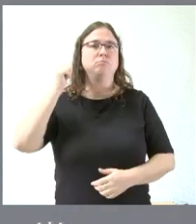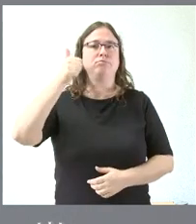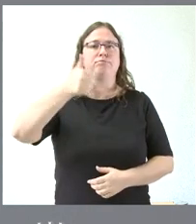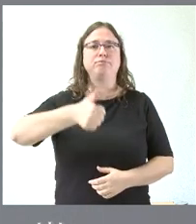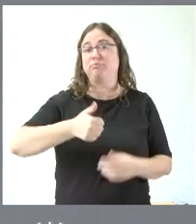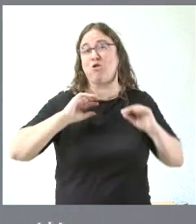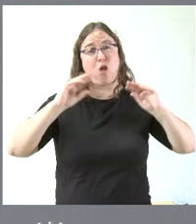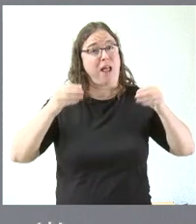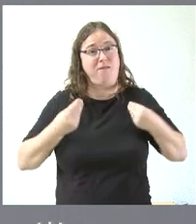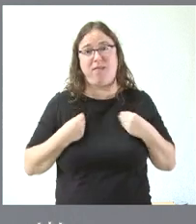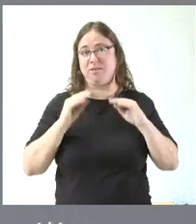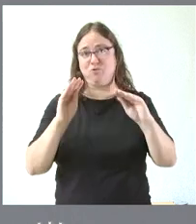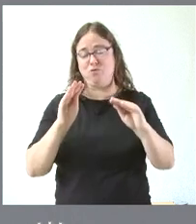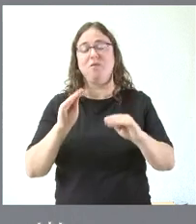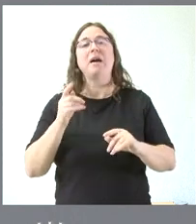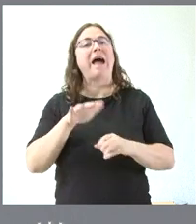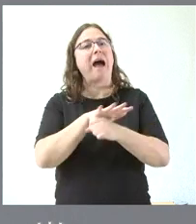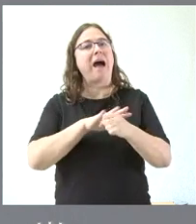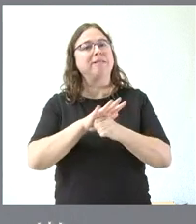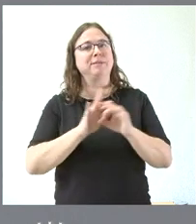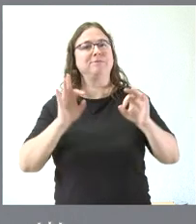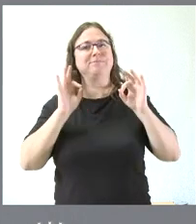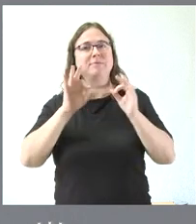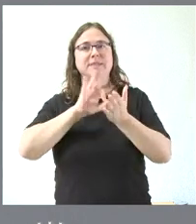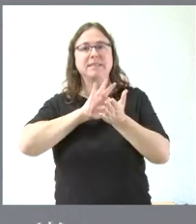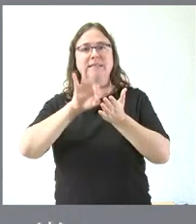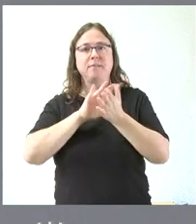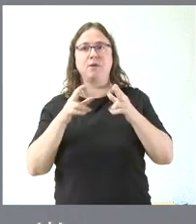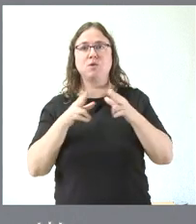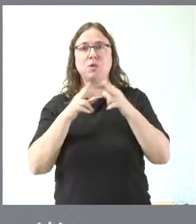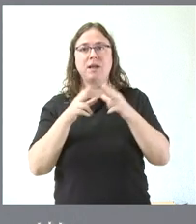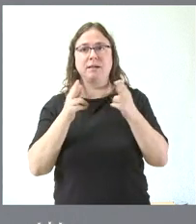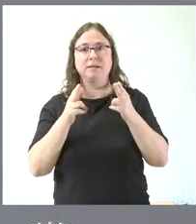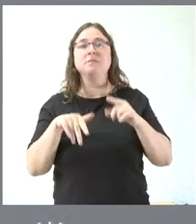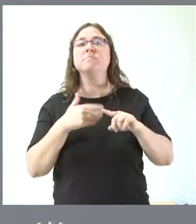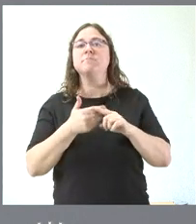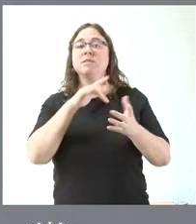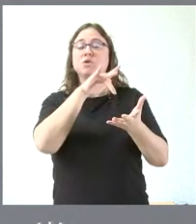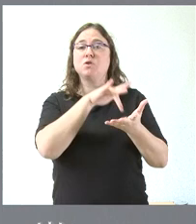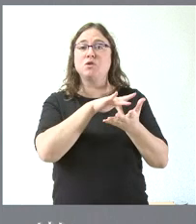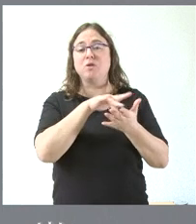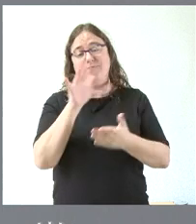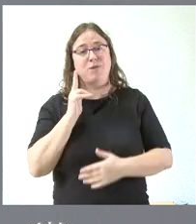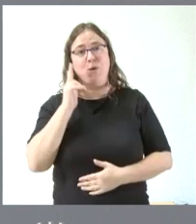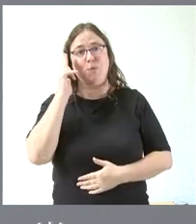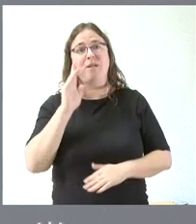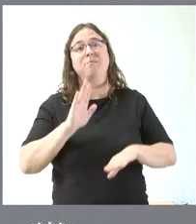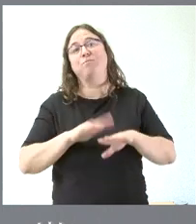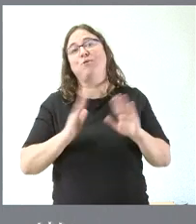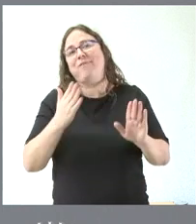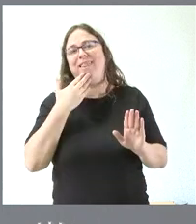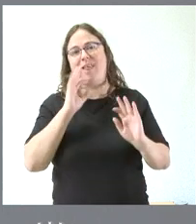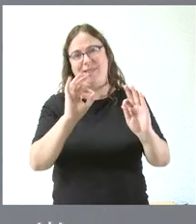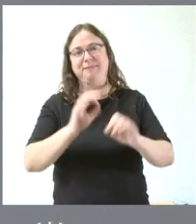toda su vida profesional siempre en el ámbito de los servicios sociales y que pasa a jubilación por razón de